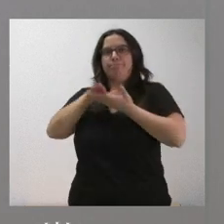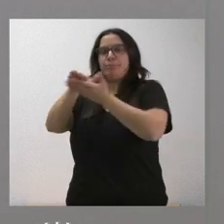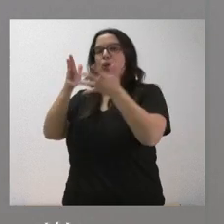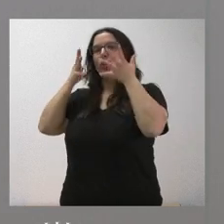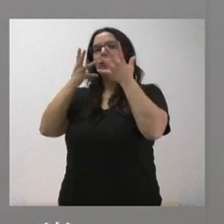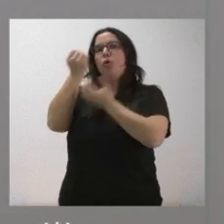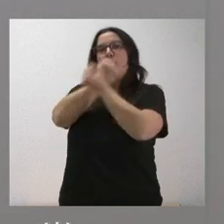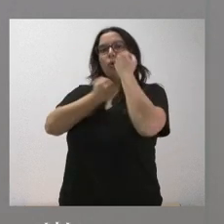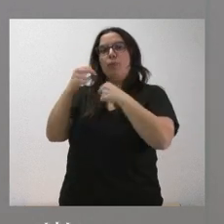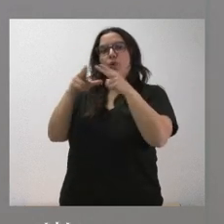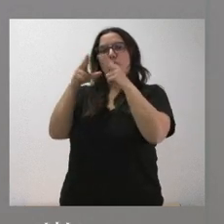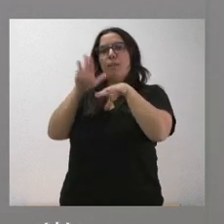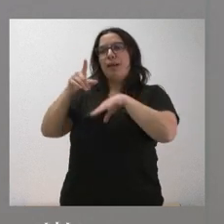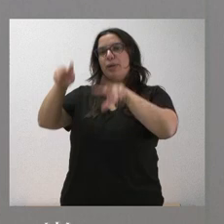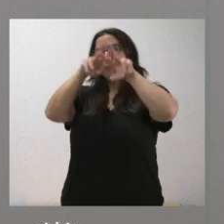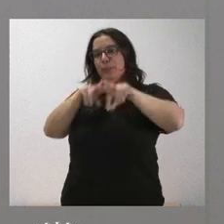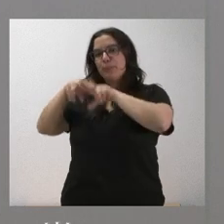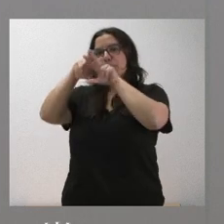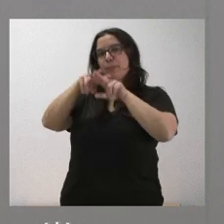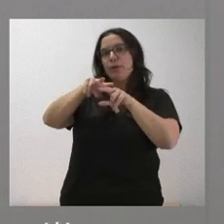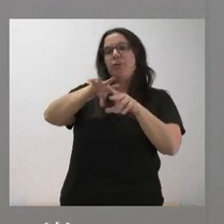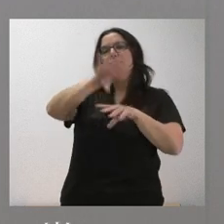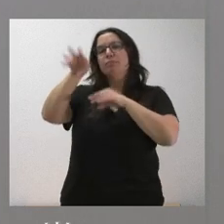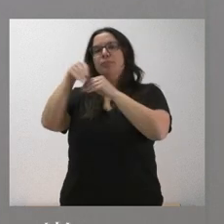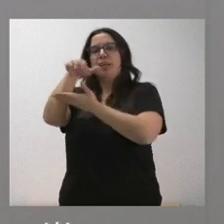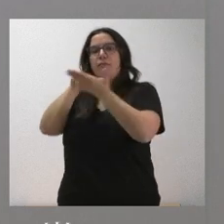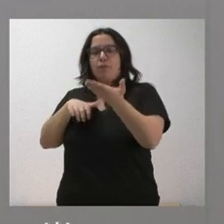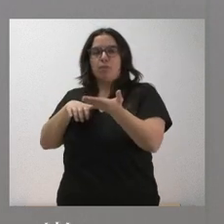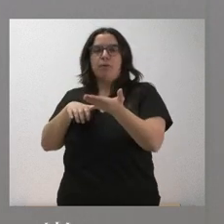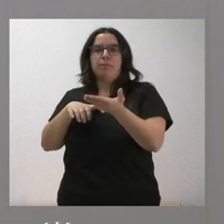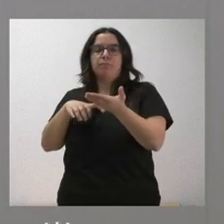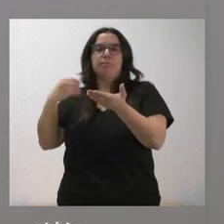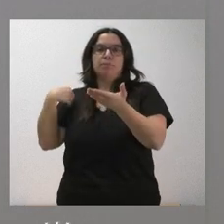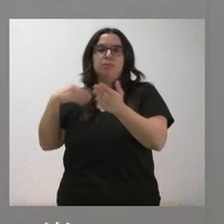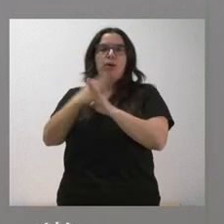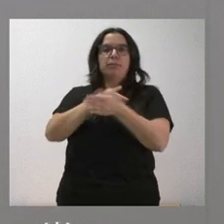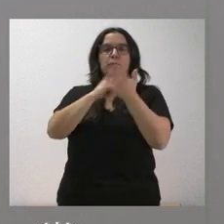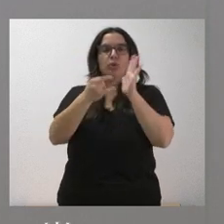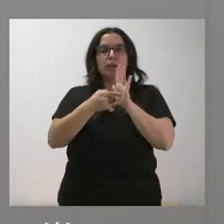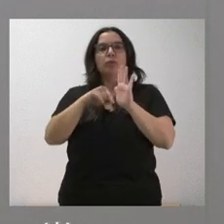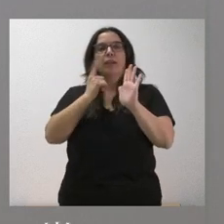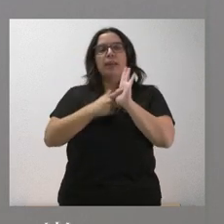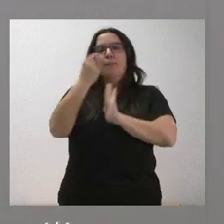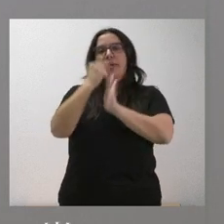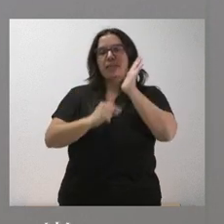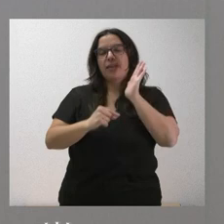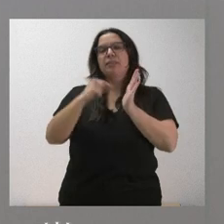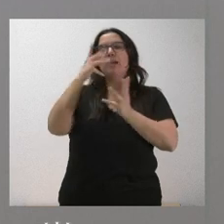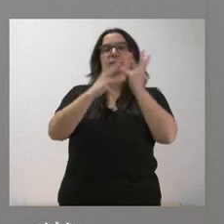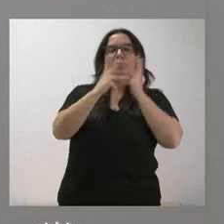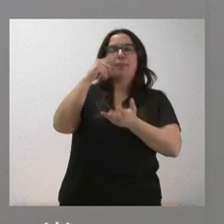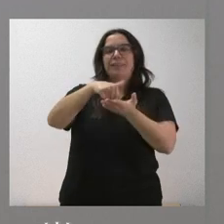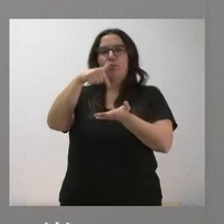económico y social para su informe del anteproyecto de ley de medidas administrativas financieras y tributarias